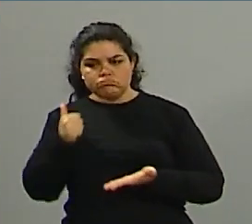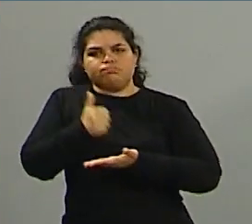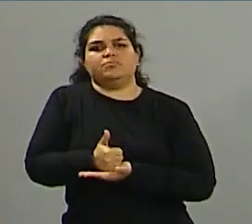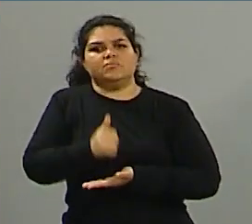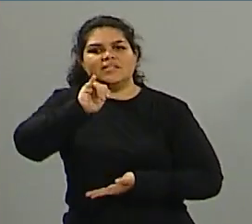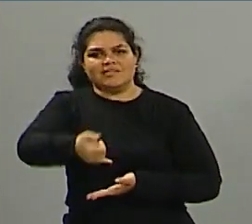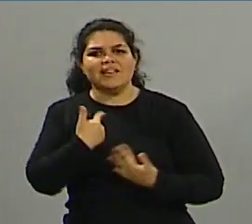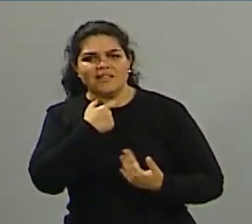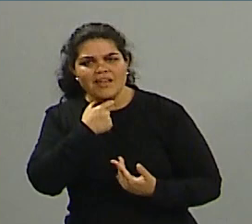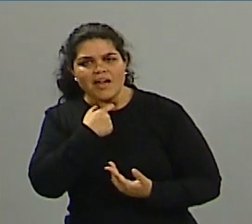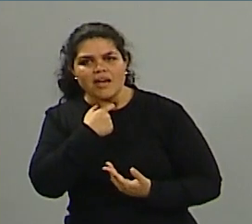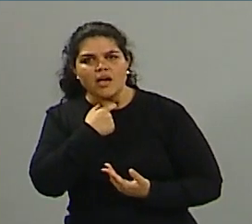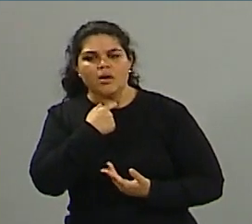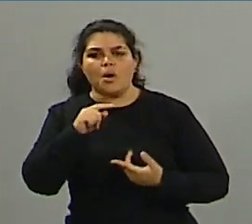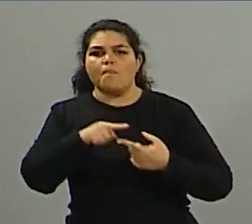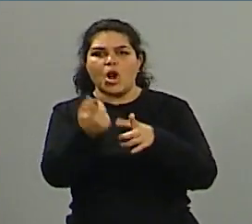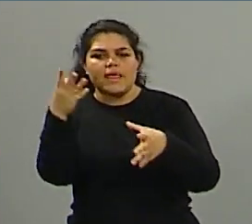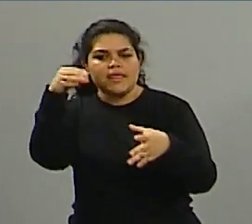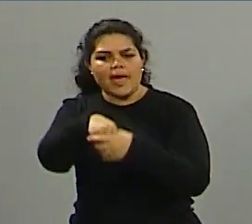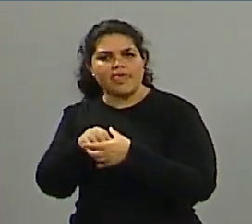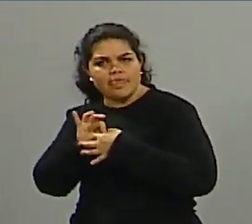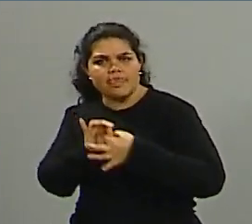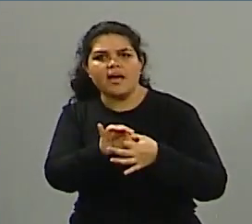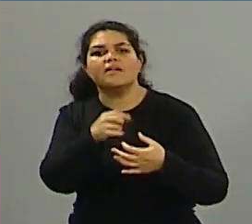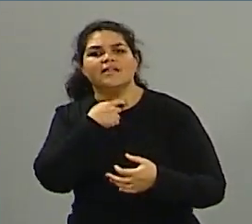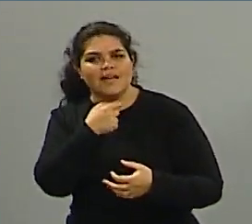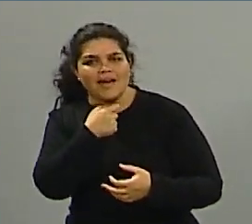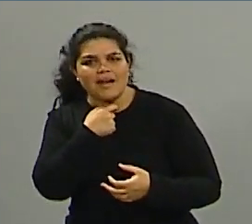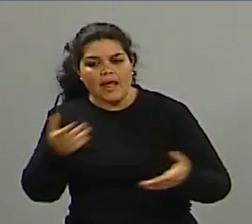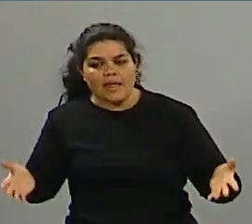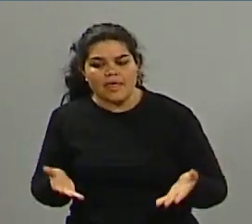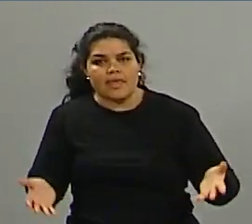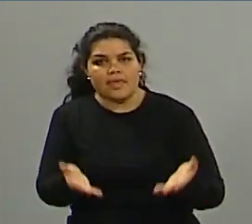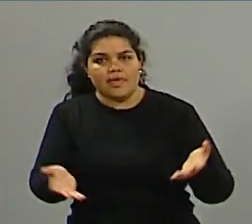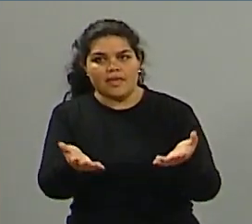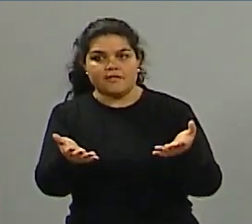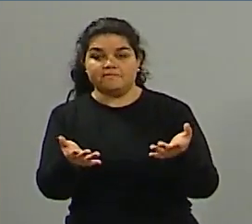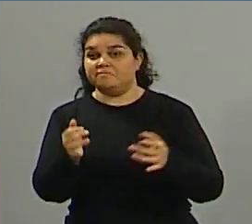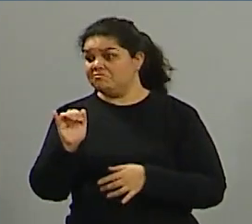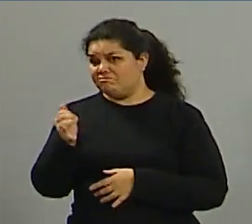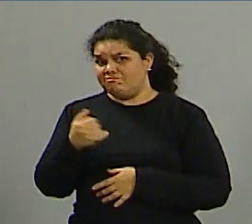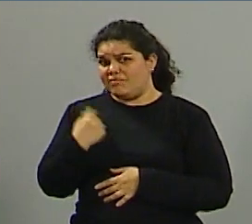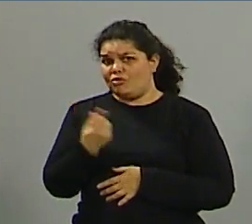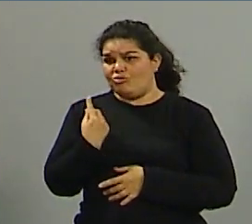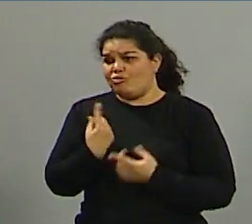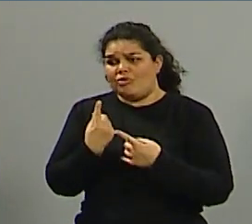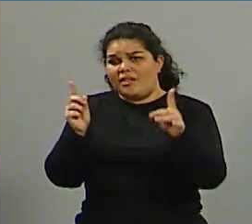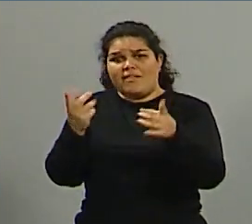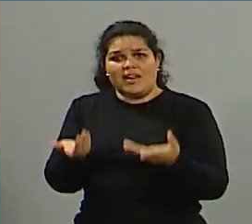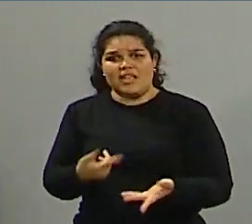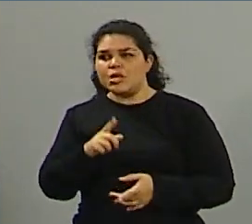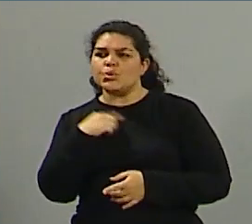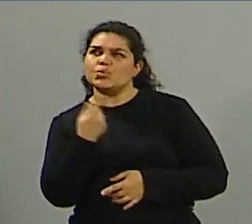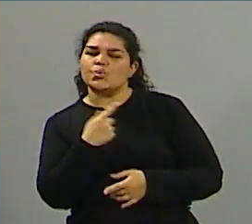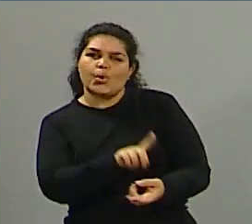es ahí donde van a poner el foco y se van a interesar. O sea, son muy distintos a los que éramos nosotros, que por ahí éramos más conservadores. Viste